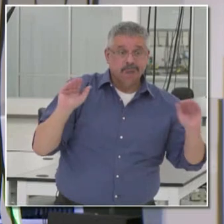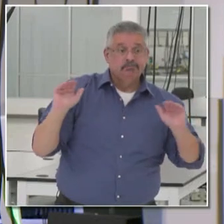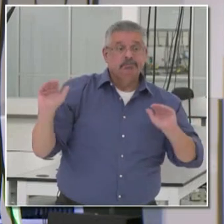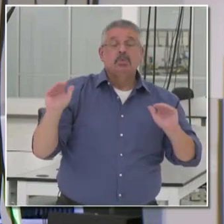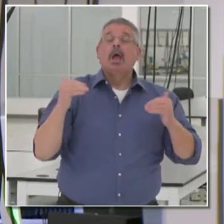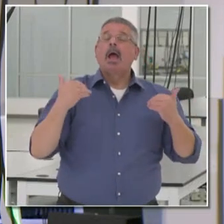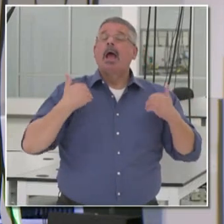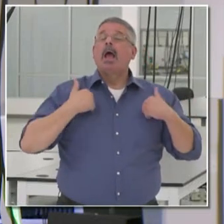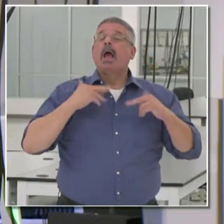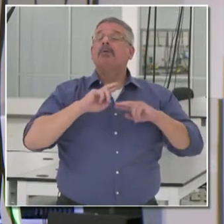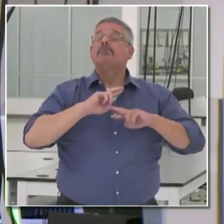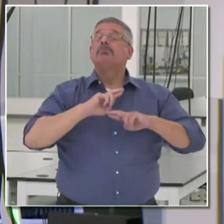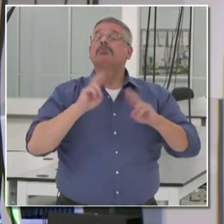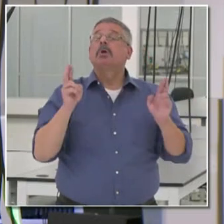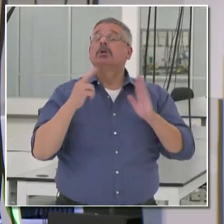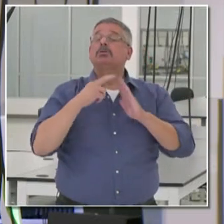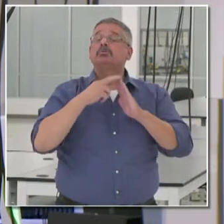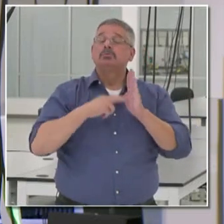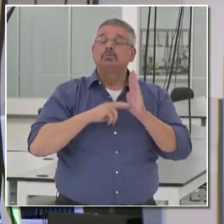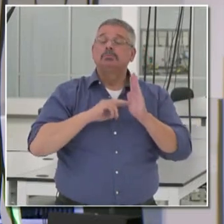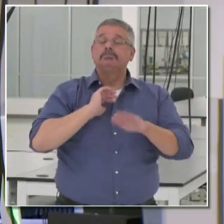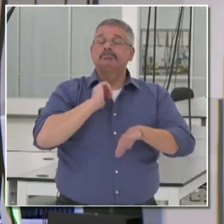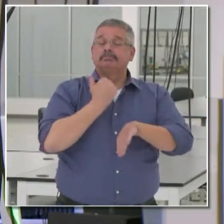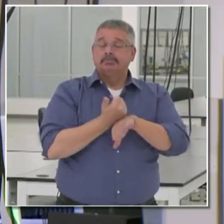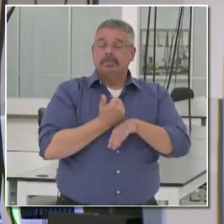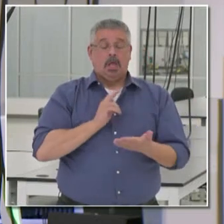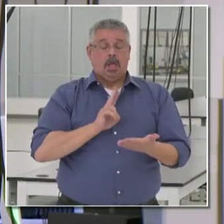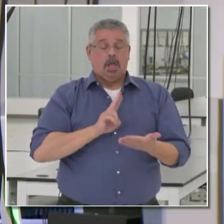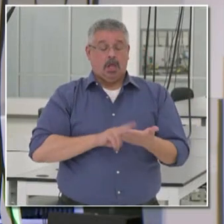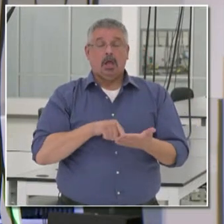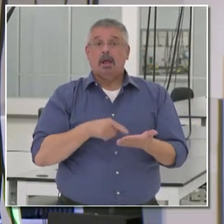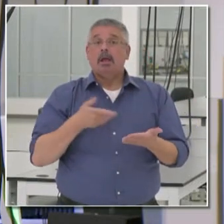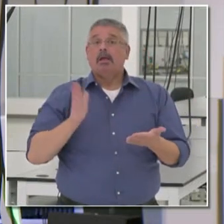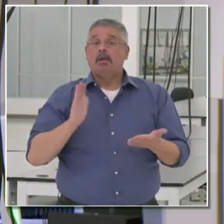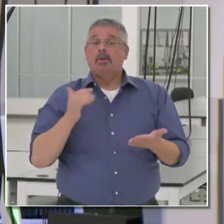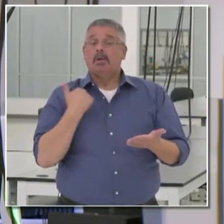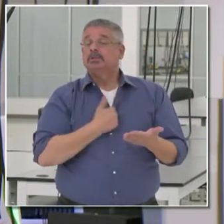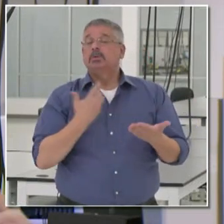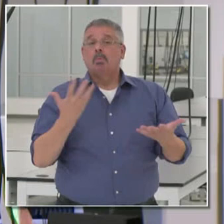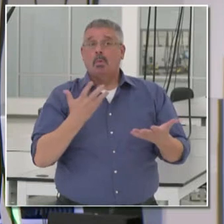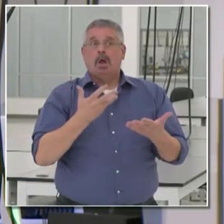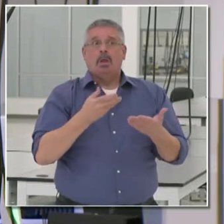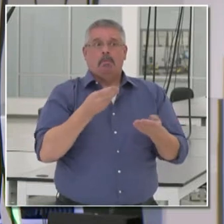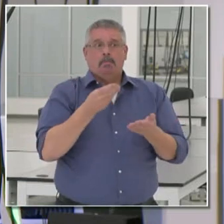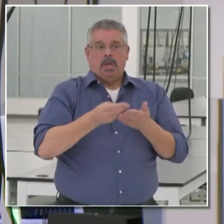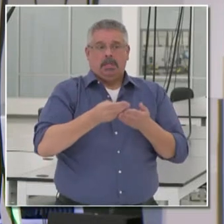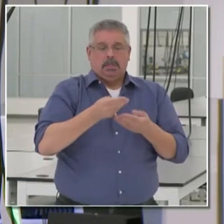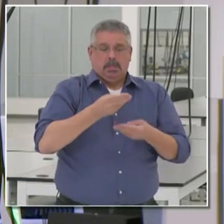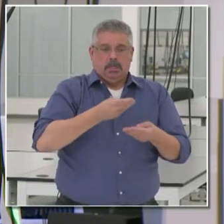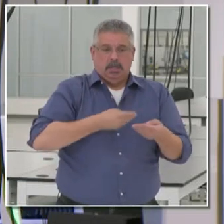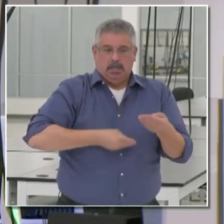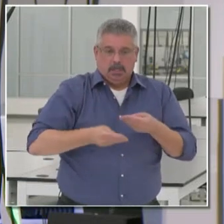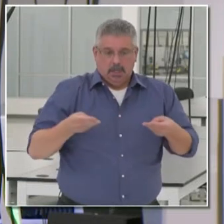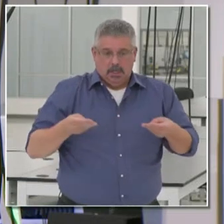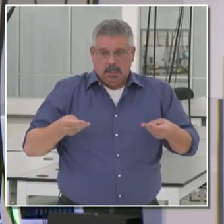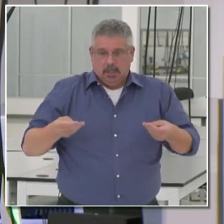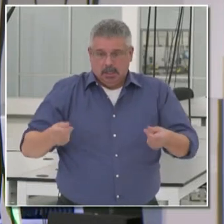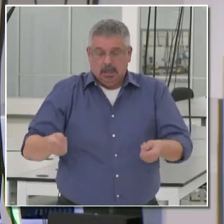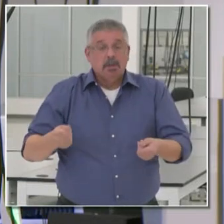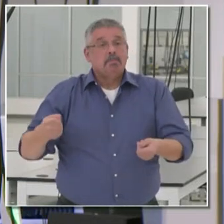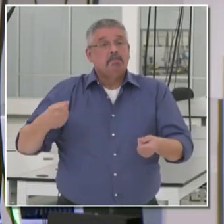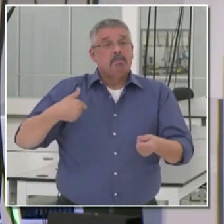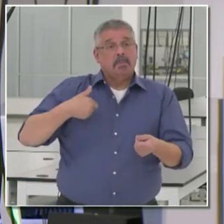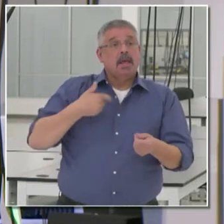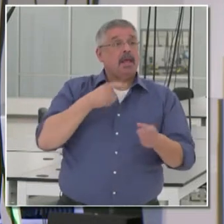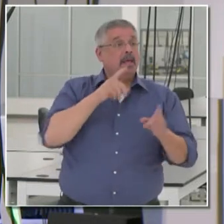tenemos un protocolo o mejor dicho provisiones en el contrato que nos permiten que se nos reembolsen por el costo pagado